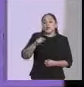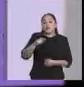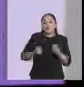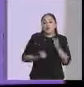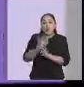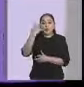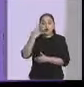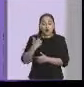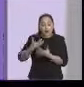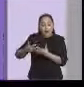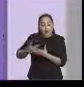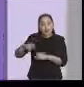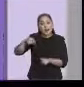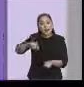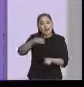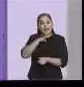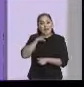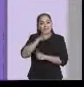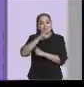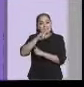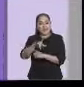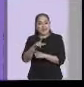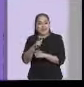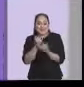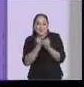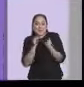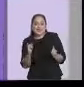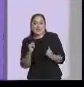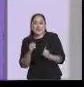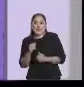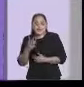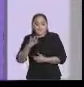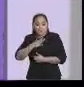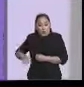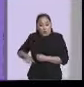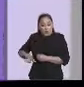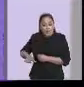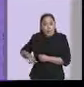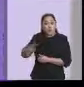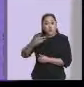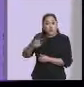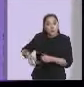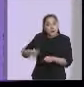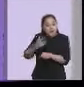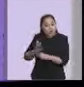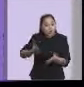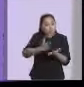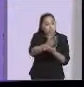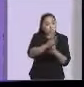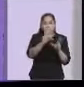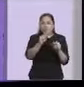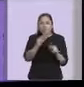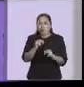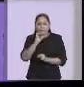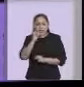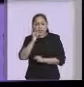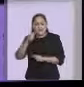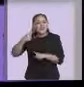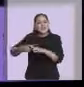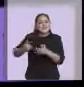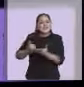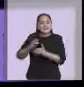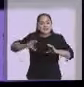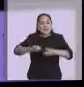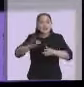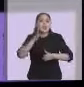autónomo y se decidió sin la intervención del gobernador. Tenemos un fiscal anticorrupción autónomo que lo decidió el Congreso y